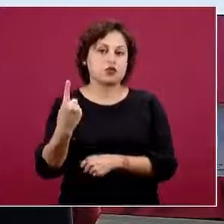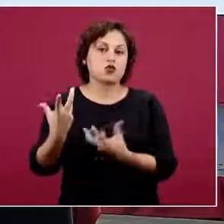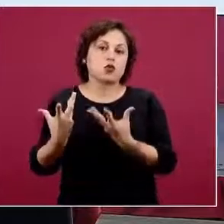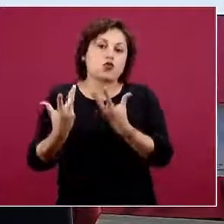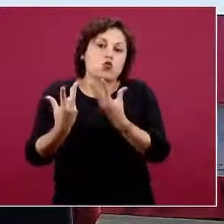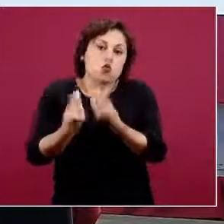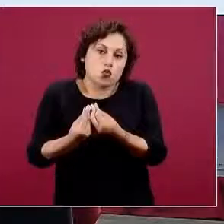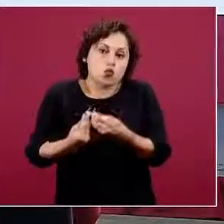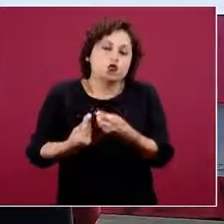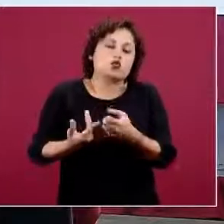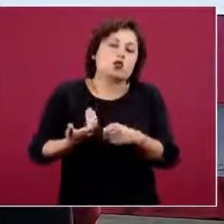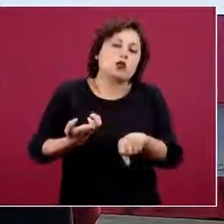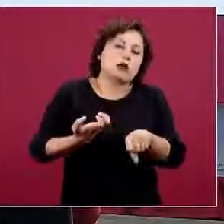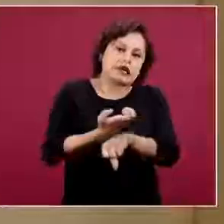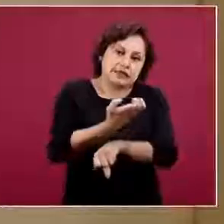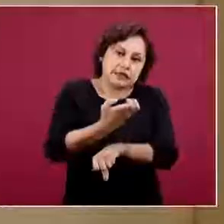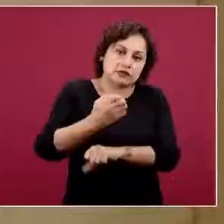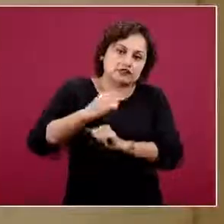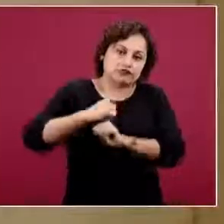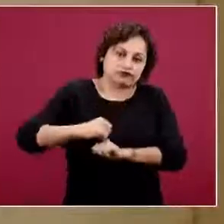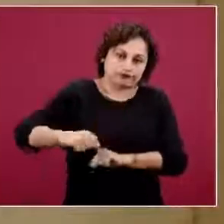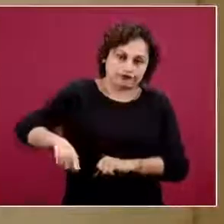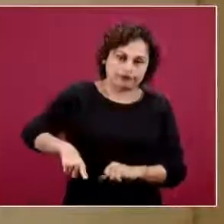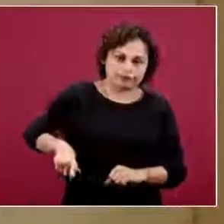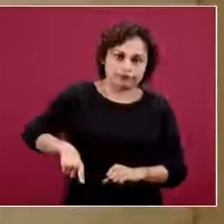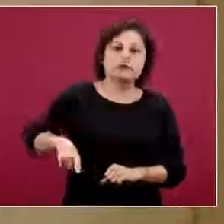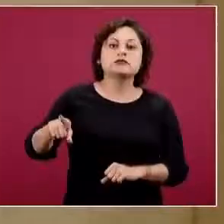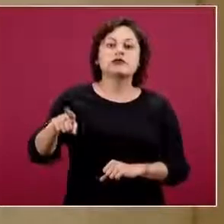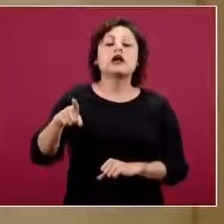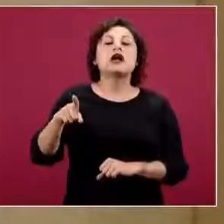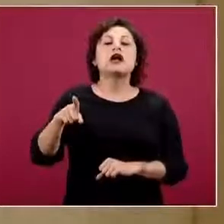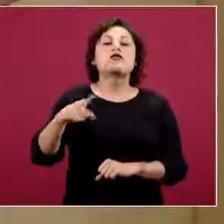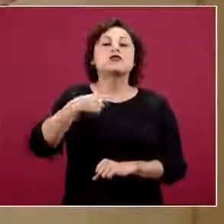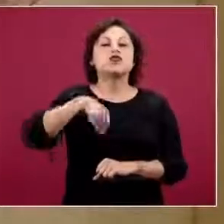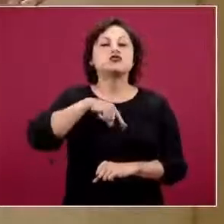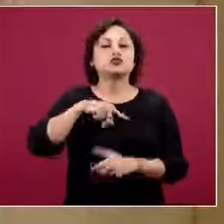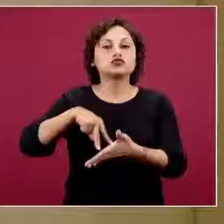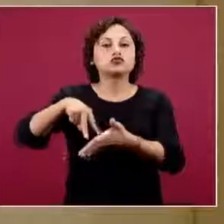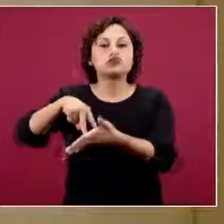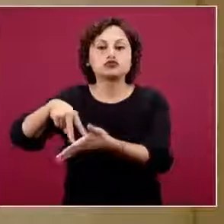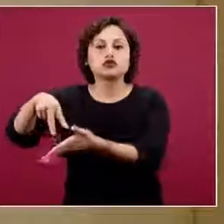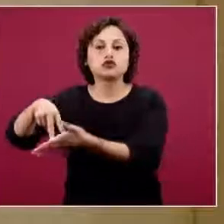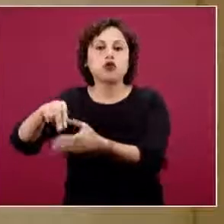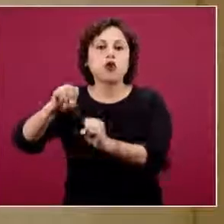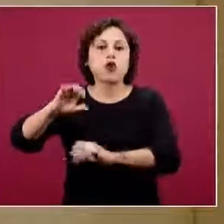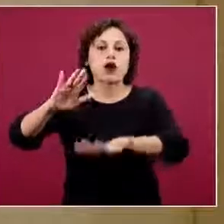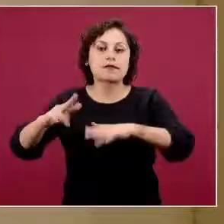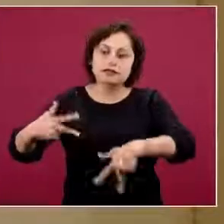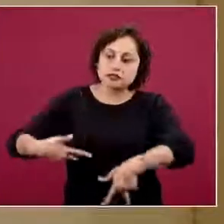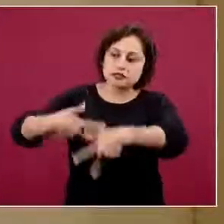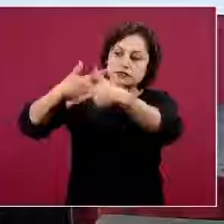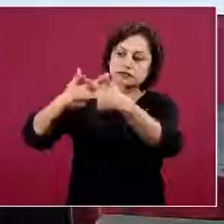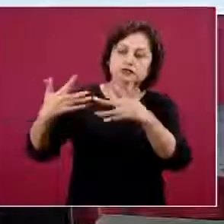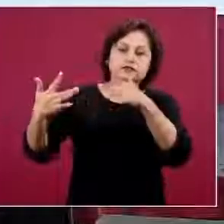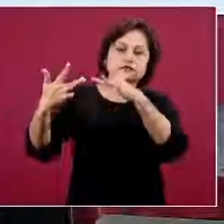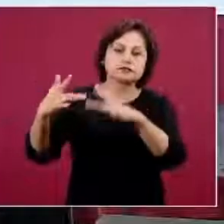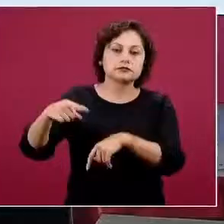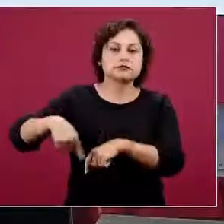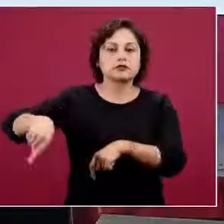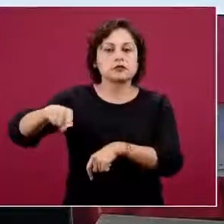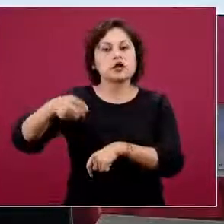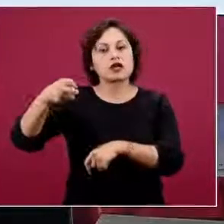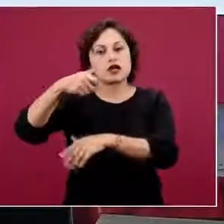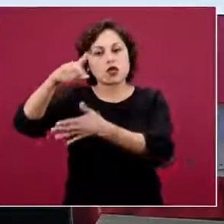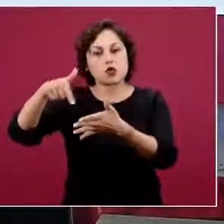federativa. Entonces, estas unidades fueron verificadas en físico y a distancia en algunos casos, sobre todo las unidades grandes que son